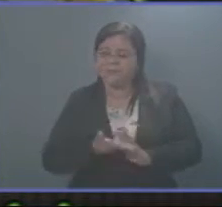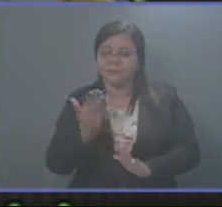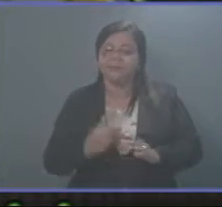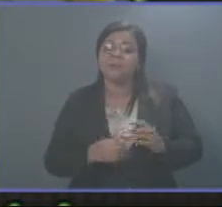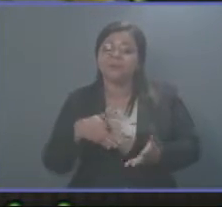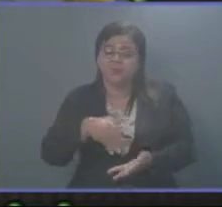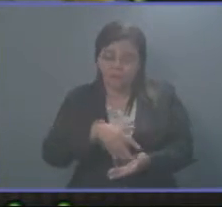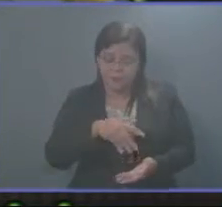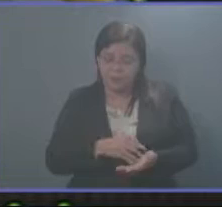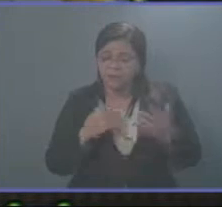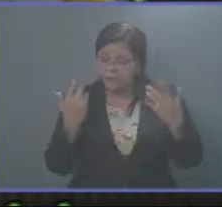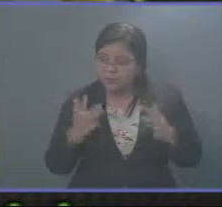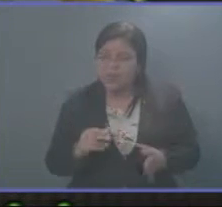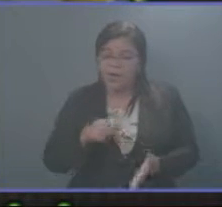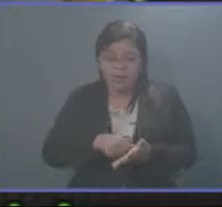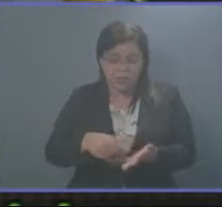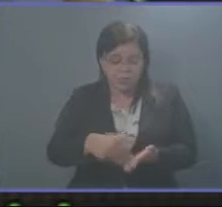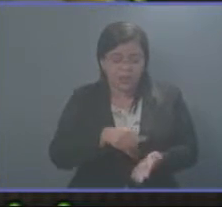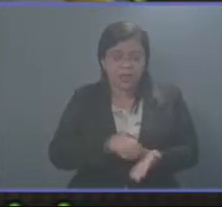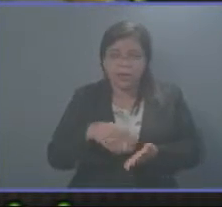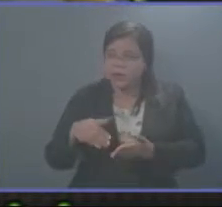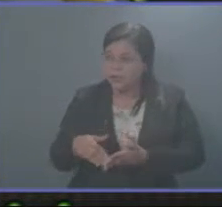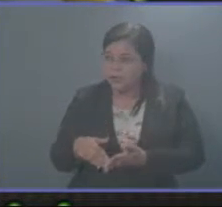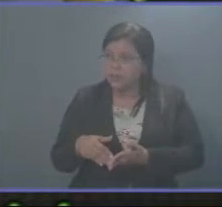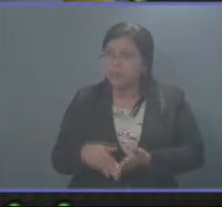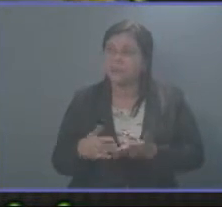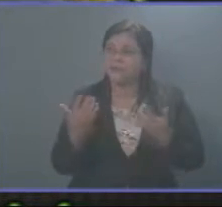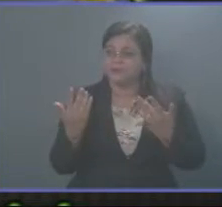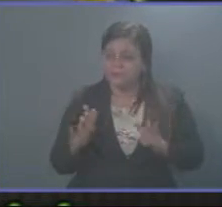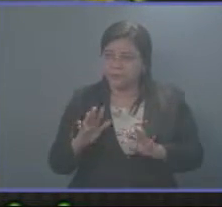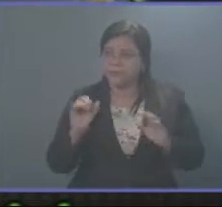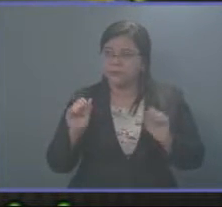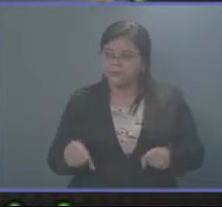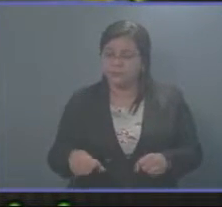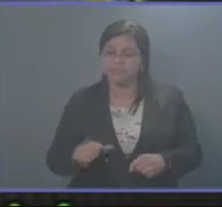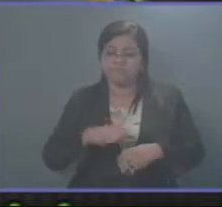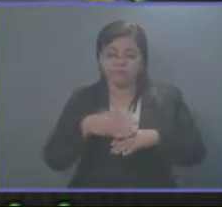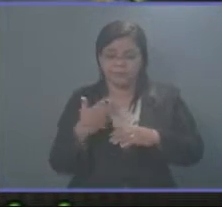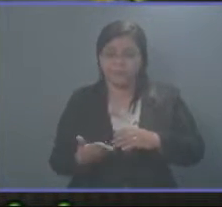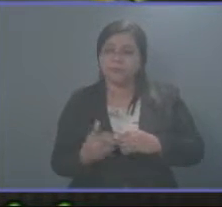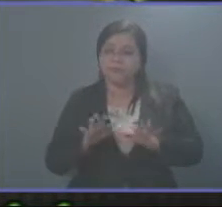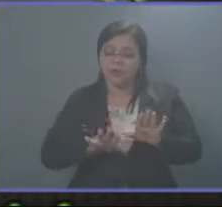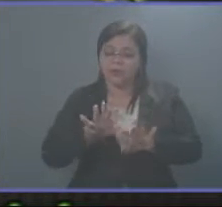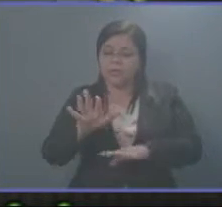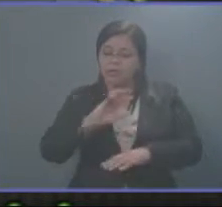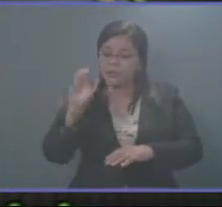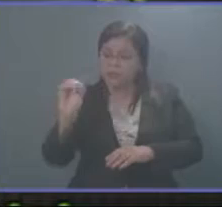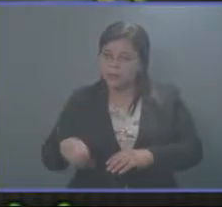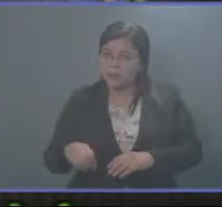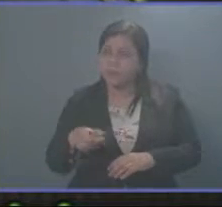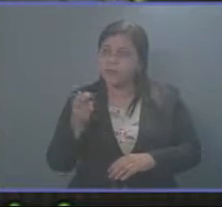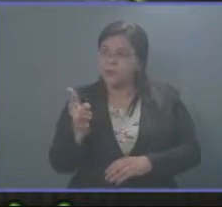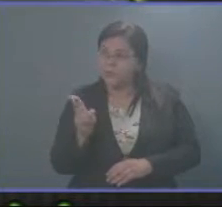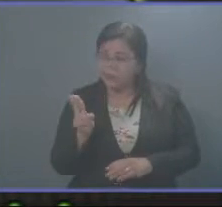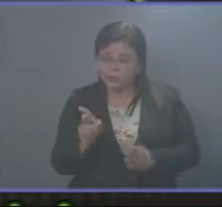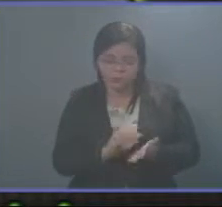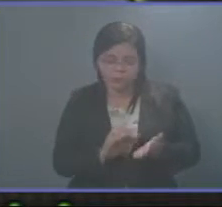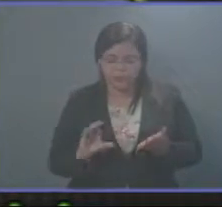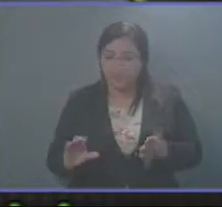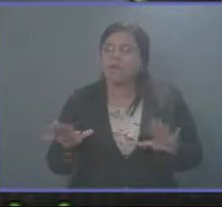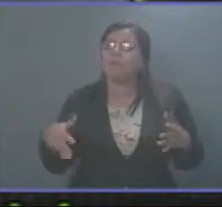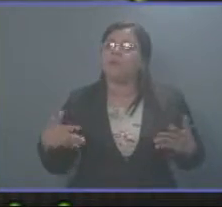que se le otorgan a las municipalidades, y que aquí tenga que desviarse el 15% del mismo para que